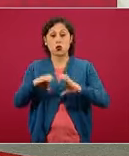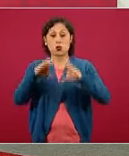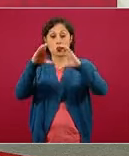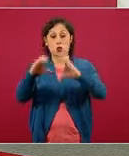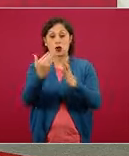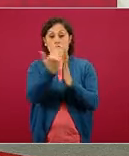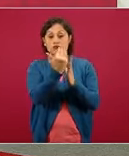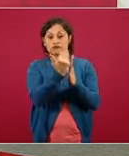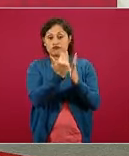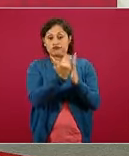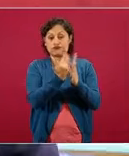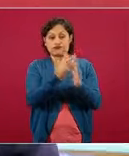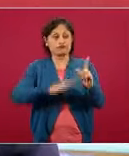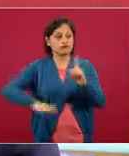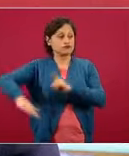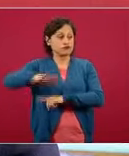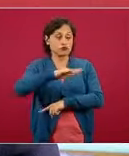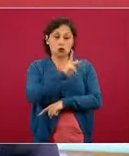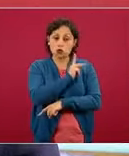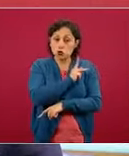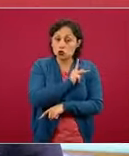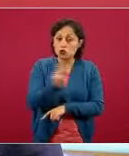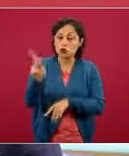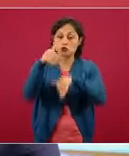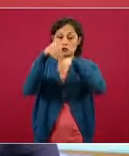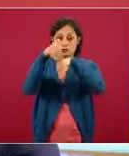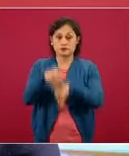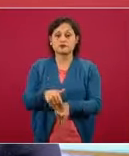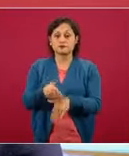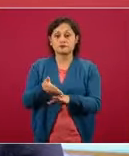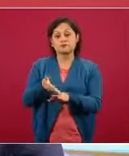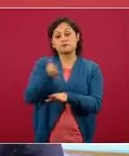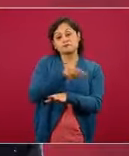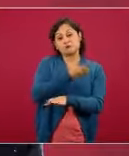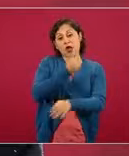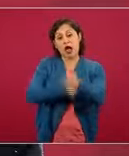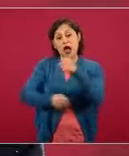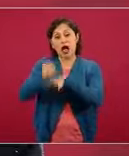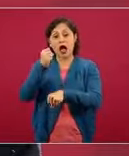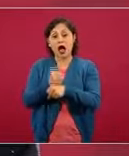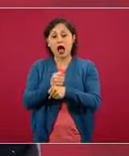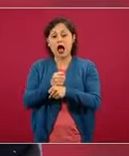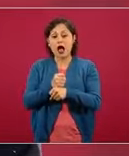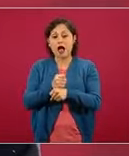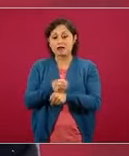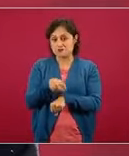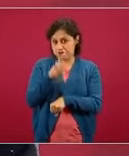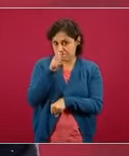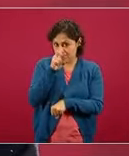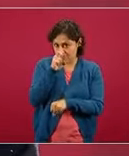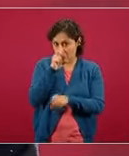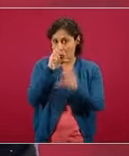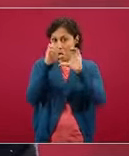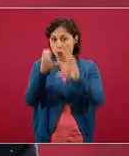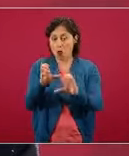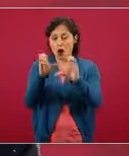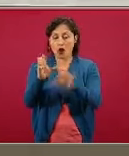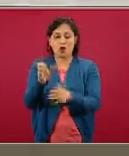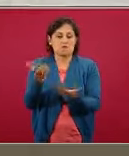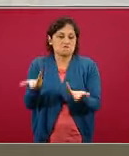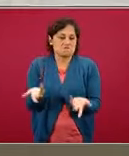implementando y poniendo en práctica medidas que en años anteriores no se realizaban con esa misma